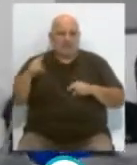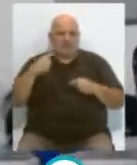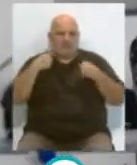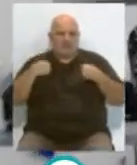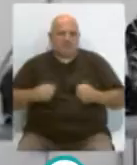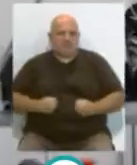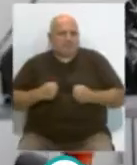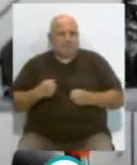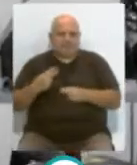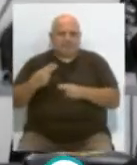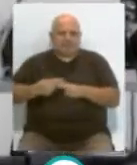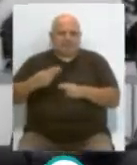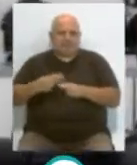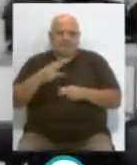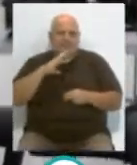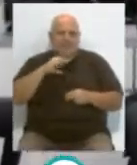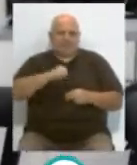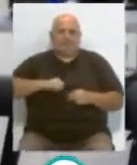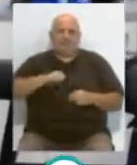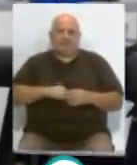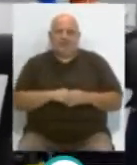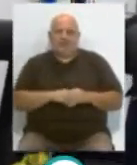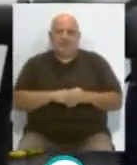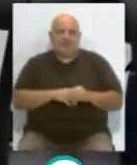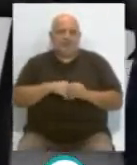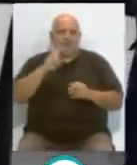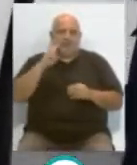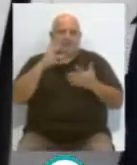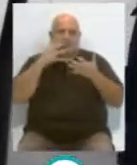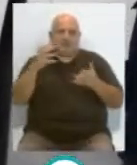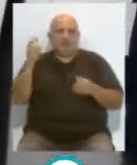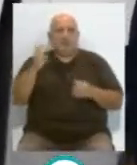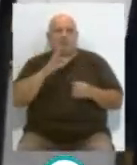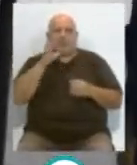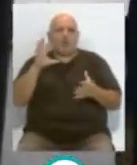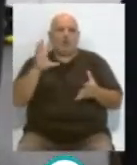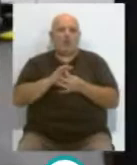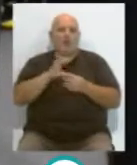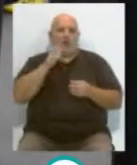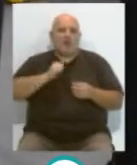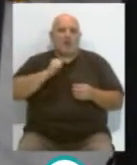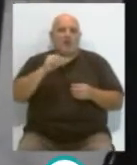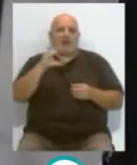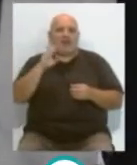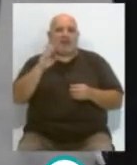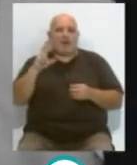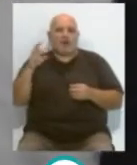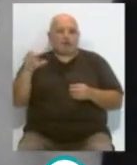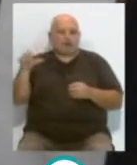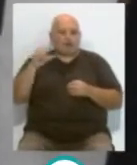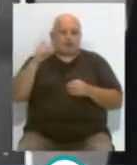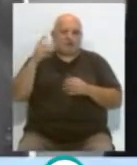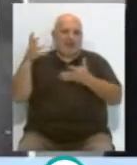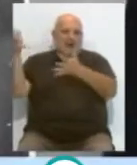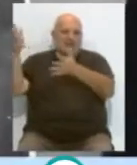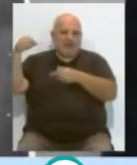y la condición física es extraordinaria. No, se le ve ahí, ¿no? Viene avalado sobre todo por Joaquín Caparrós, por una forma de jugar que yo